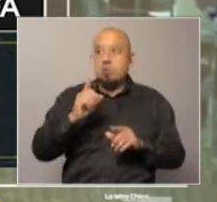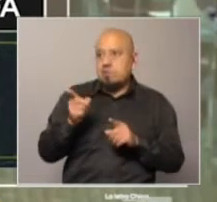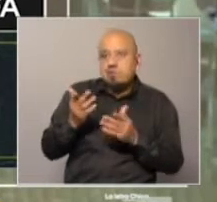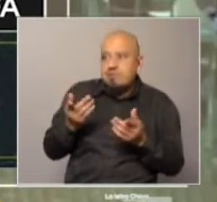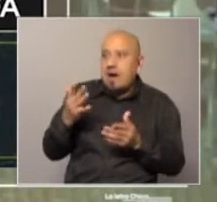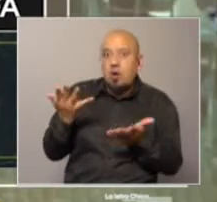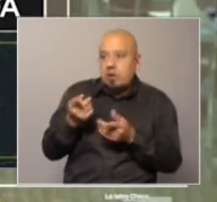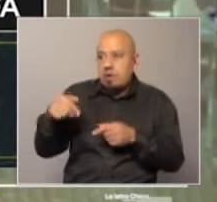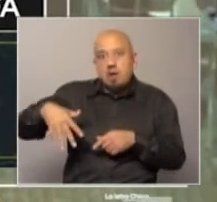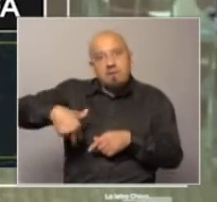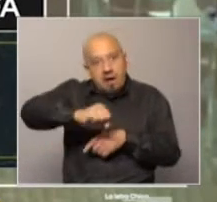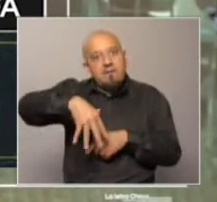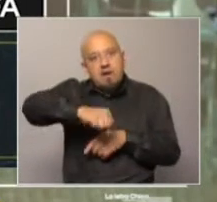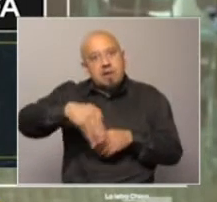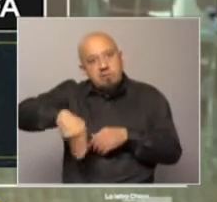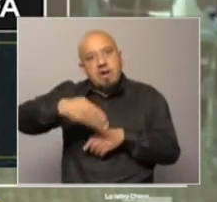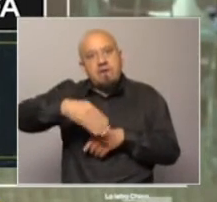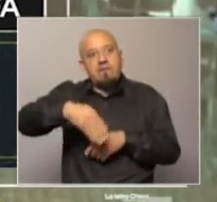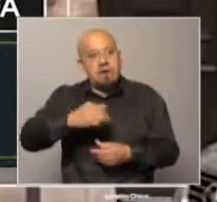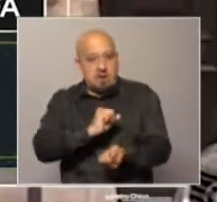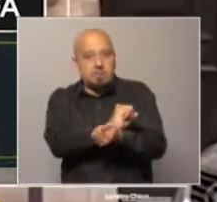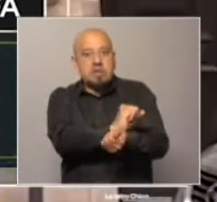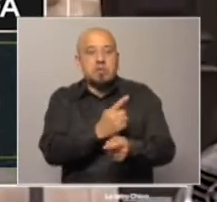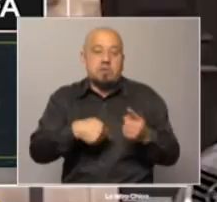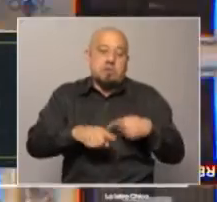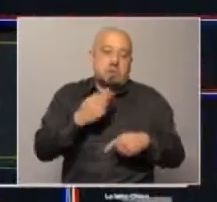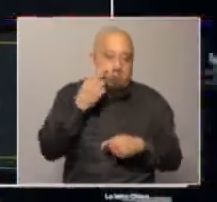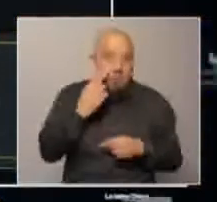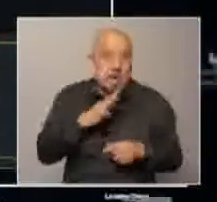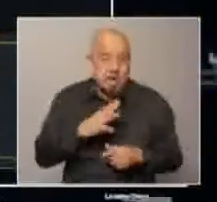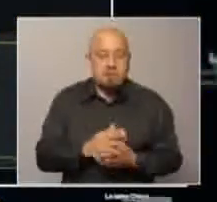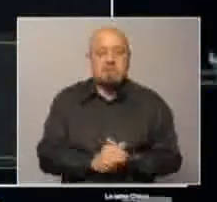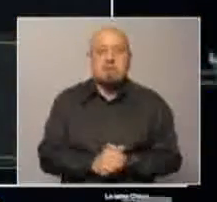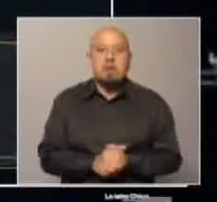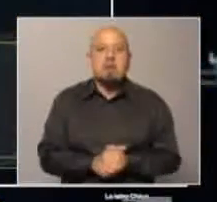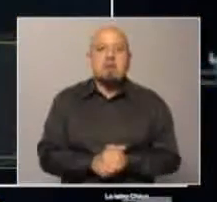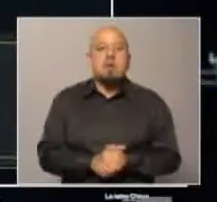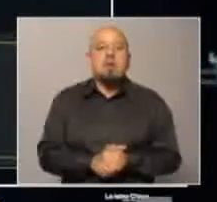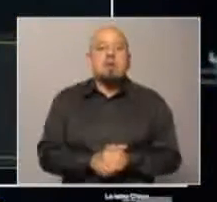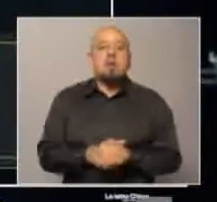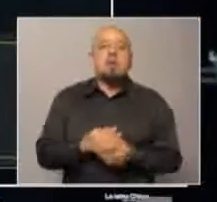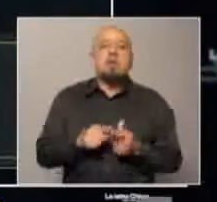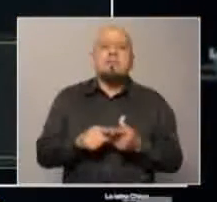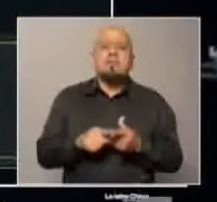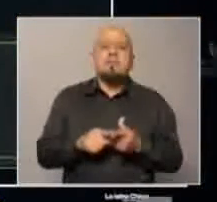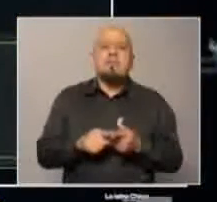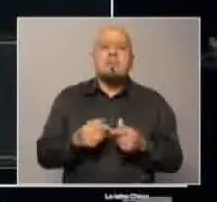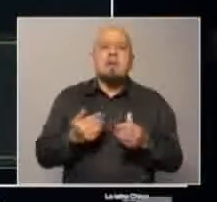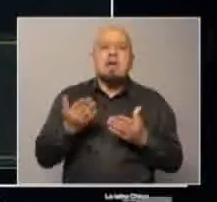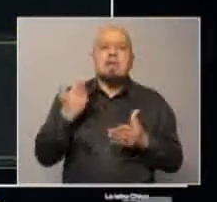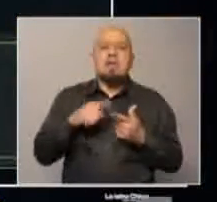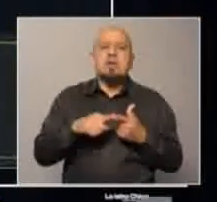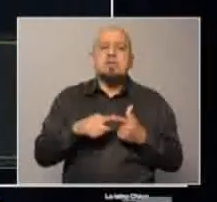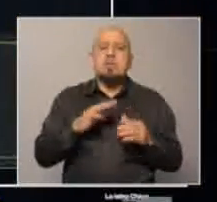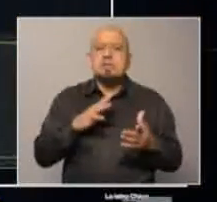también es otro factor que se agrega ahora a esta problemática que estamos teniendo. Si cada 100 pesos que gastaban se van a recortar 40, va a